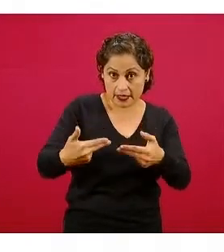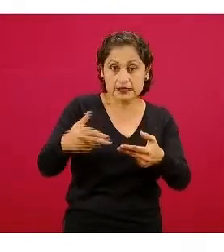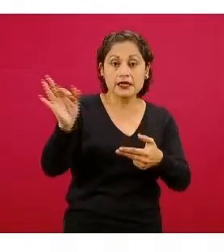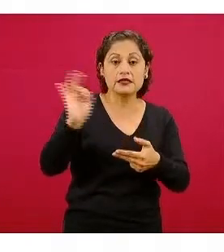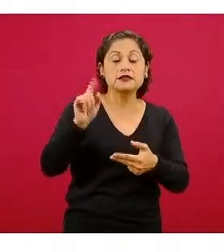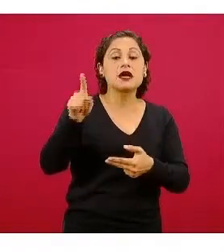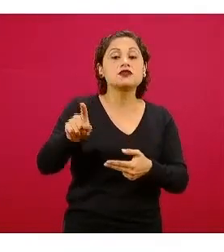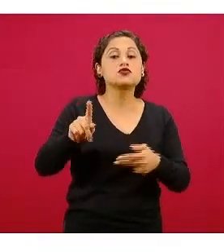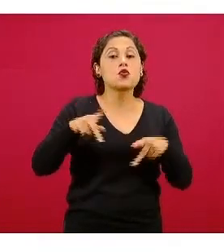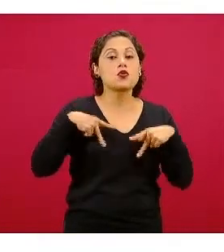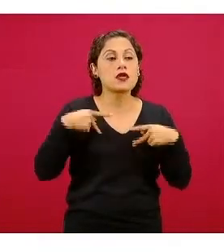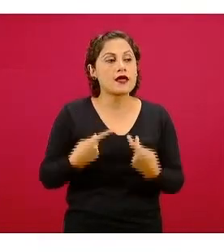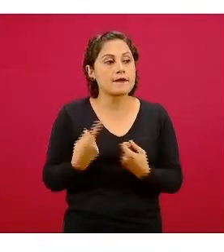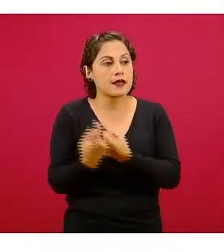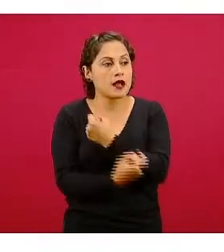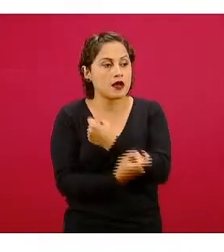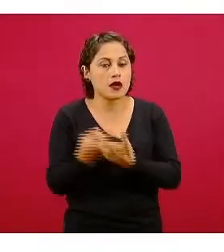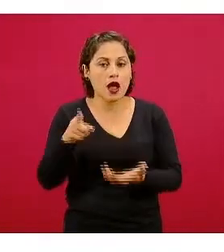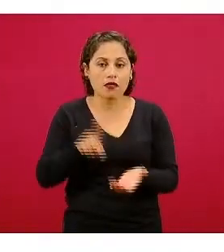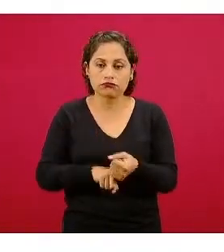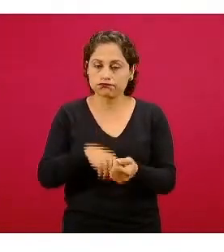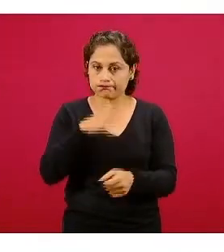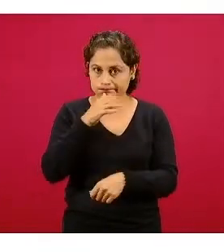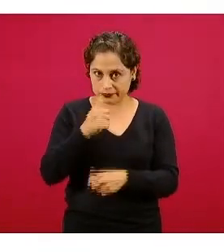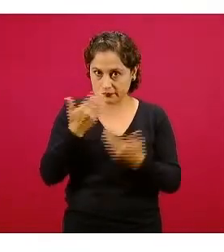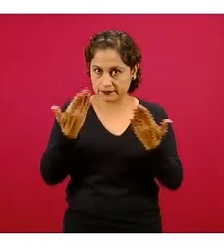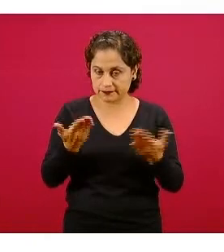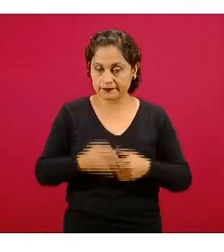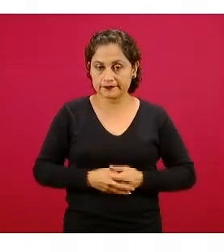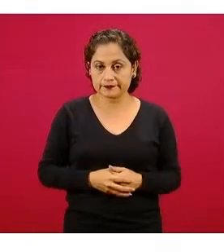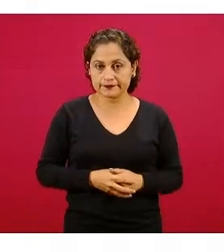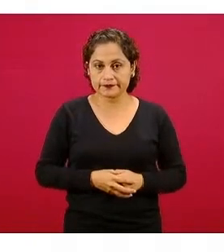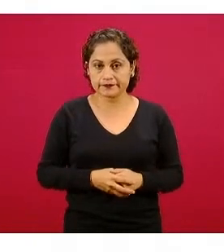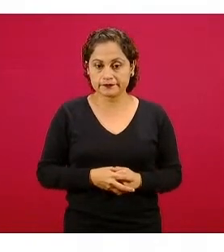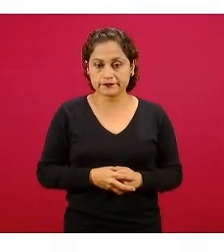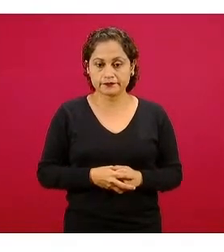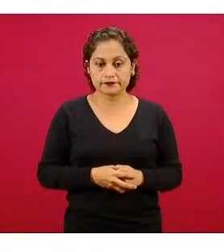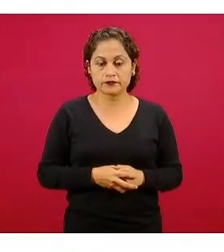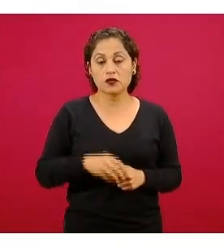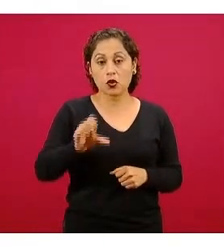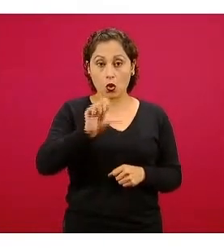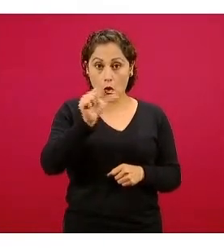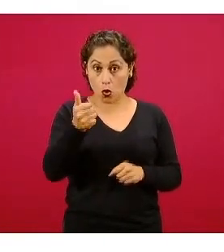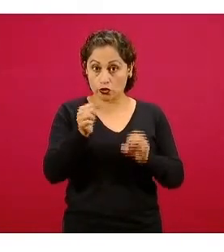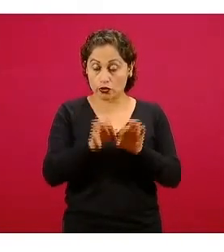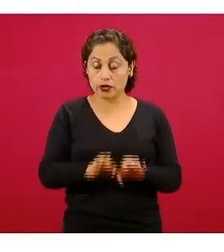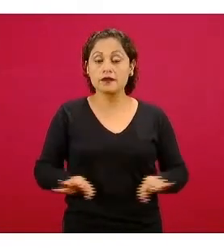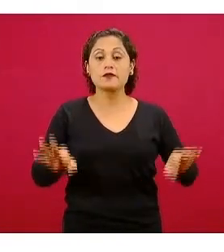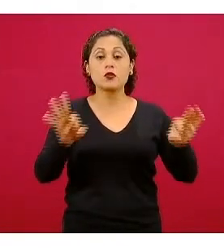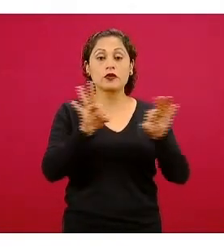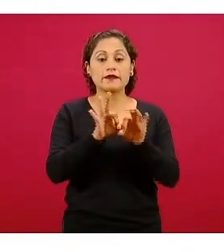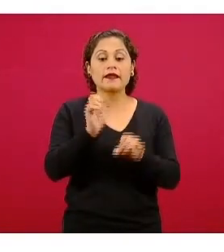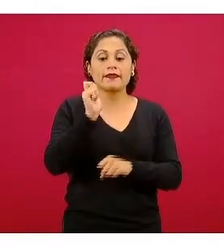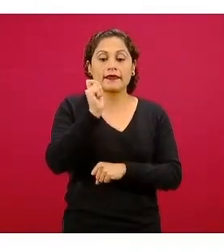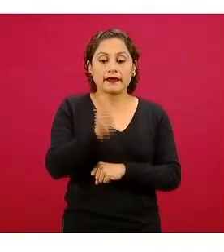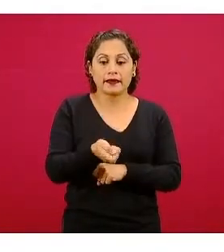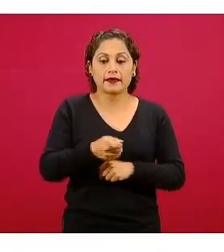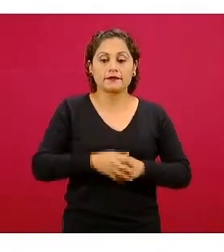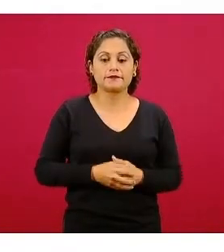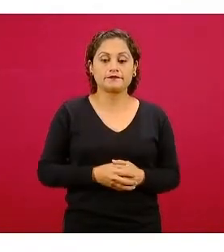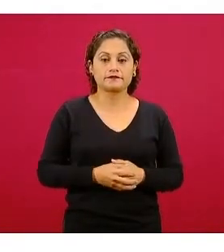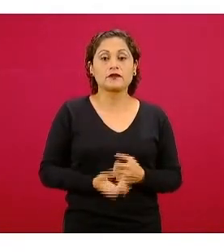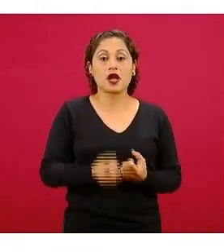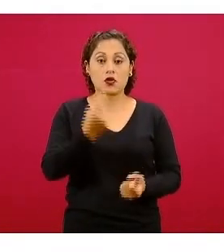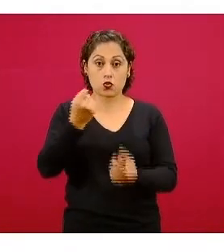las defensas o inmunosupresión. Algo que es muy importante también es que tenemos residentes, personas